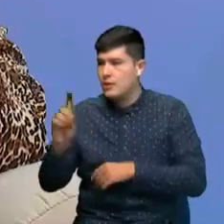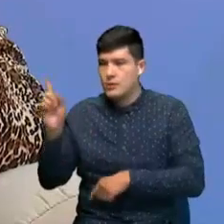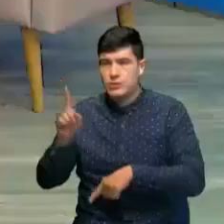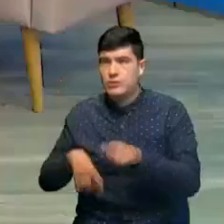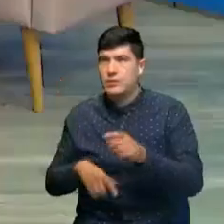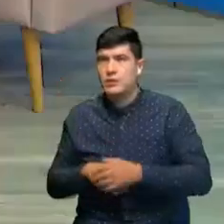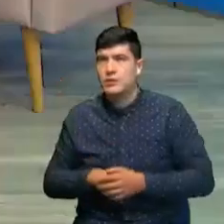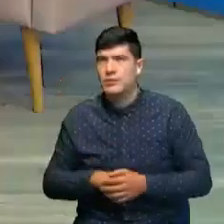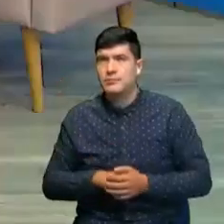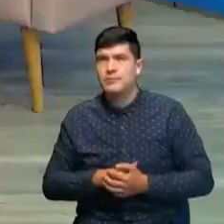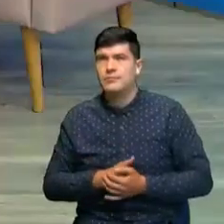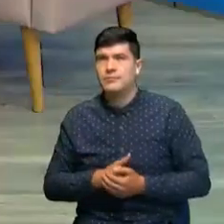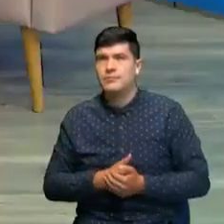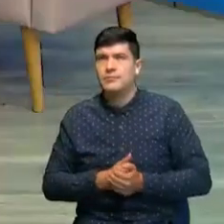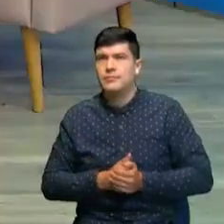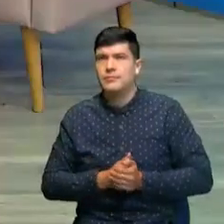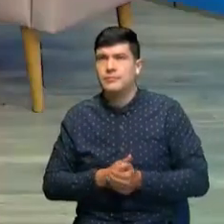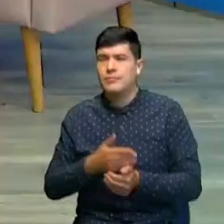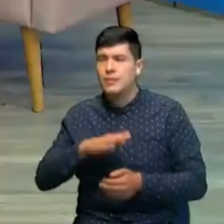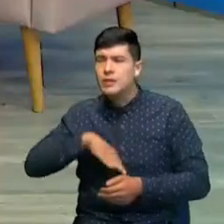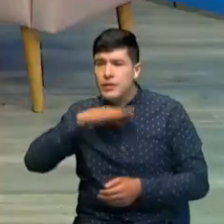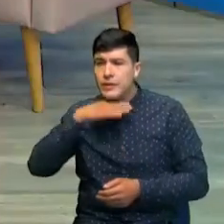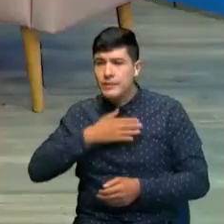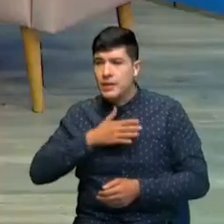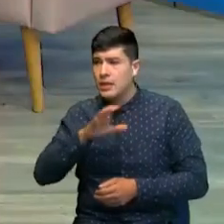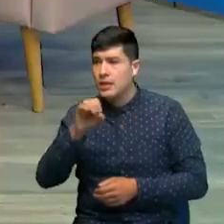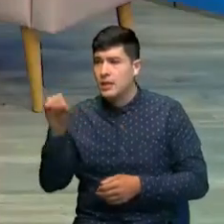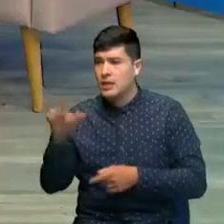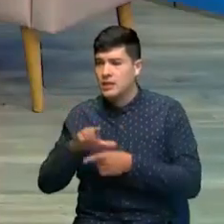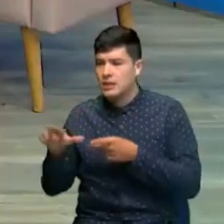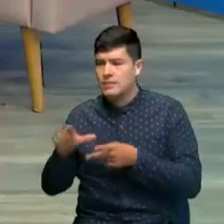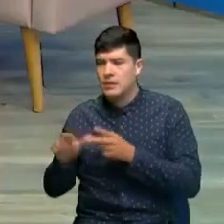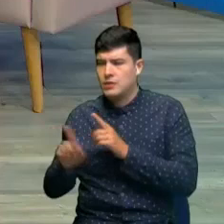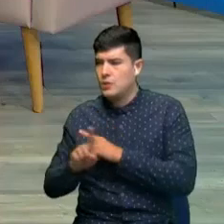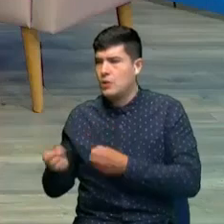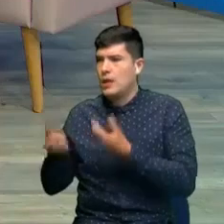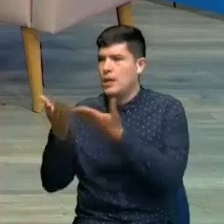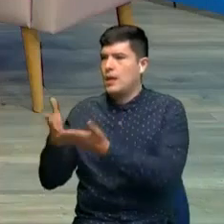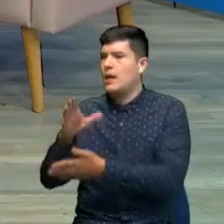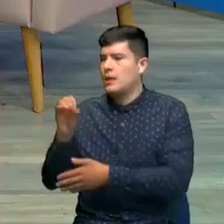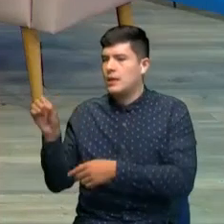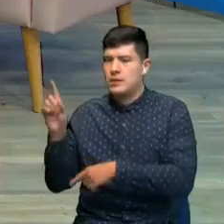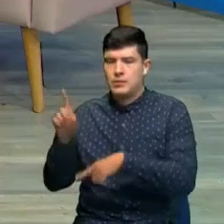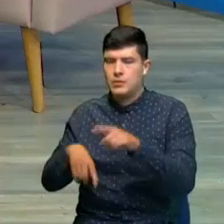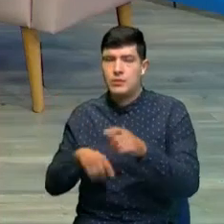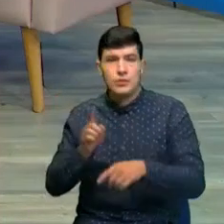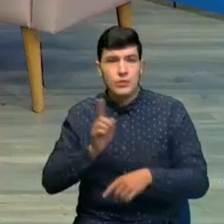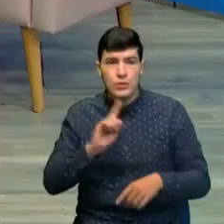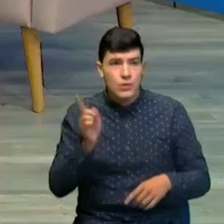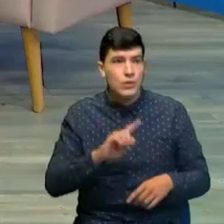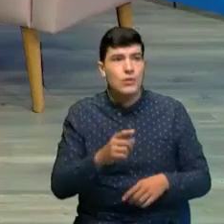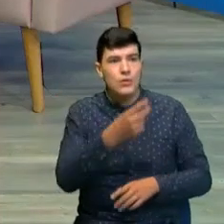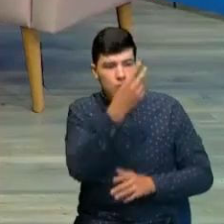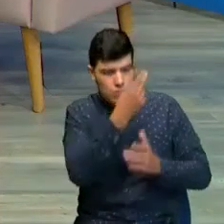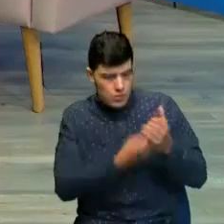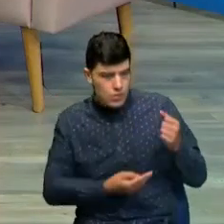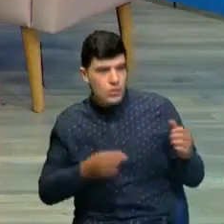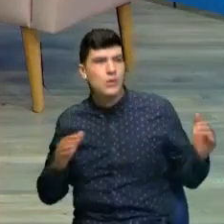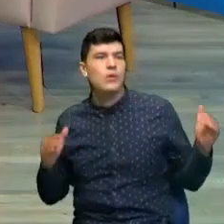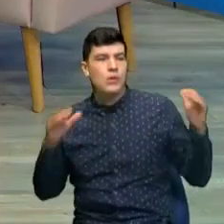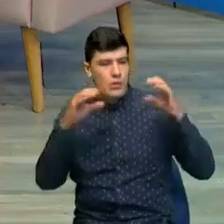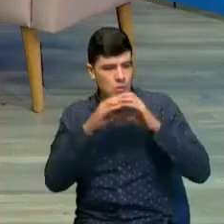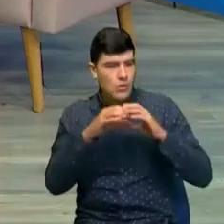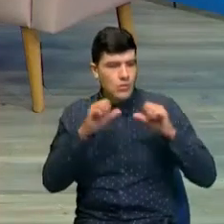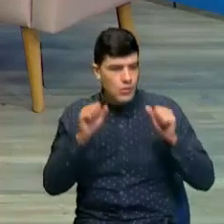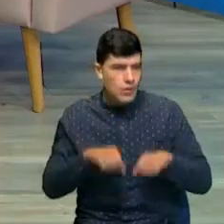mis semanas a mi esposo. Me sobran 500 semanas, tengo 1.800, entonces le voy a pagar 500. No puede. Entre los dos sumemos y